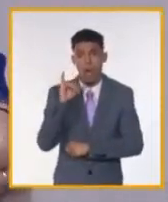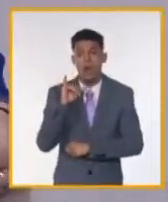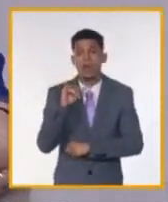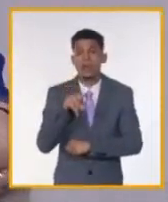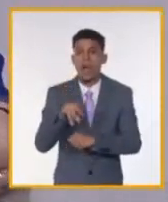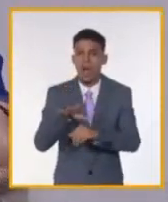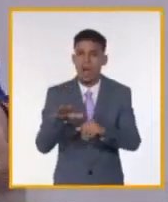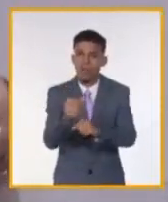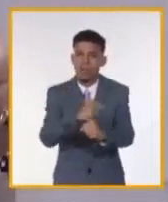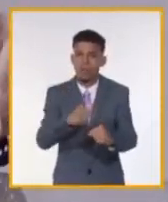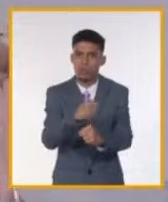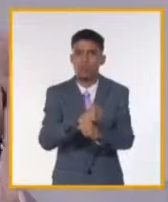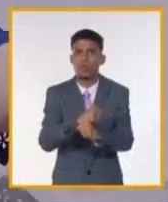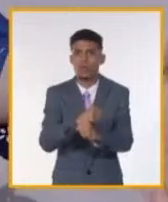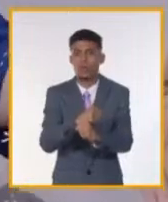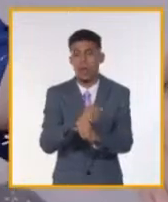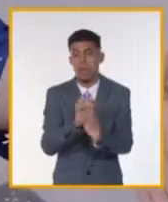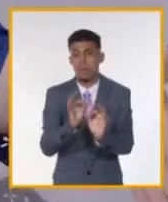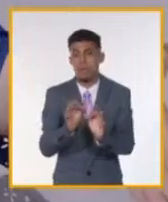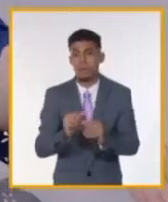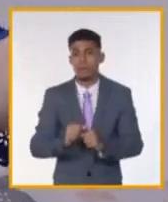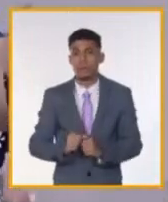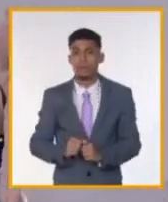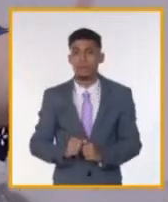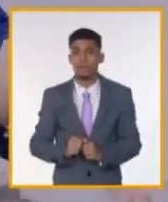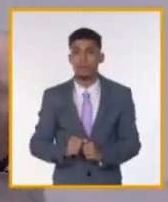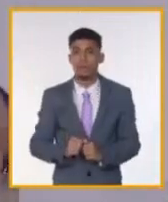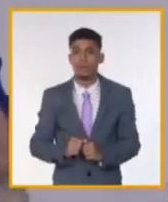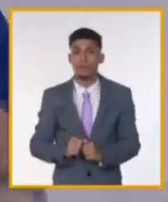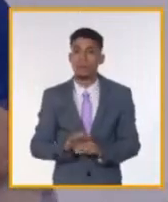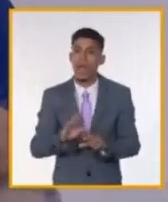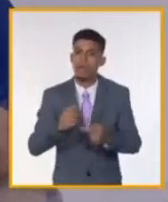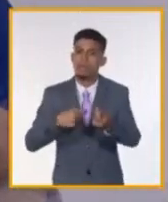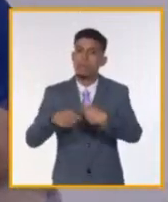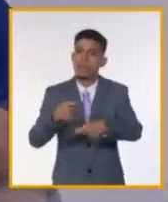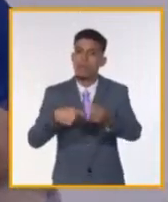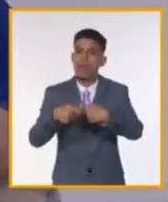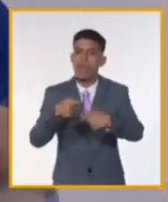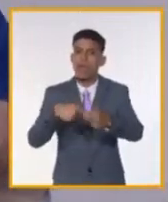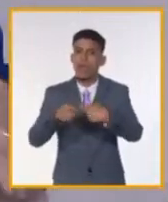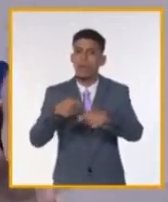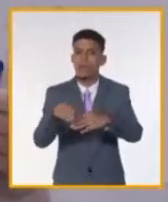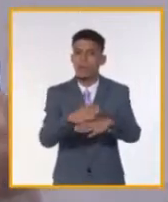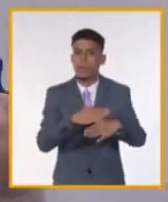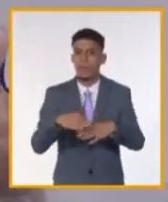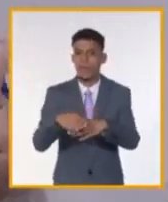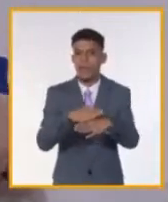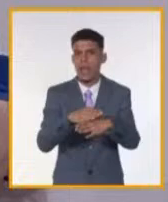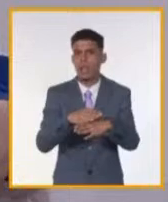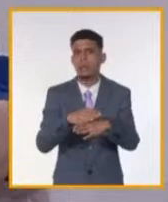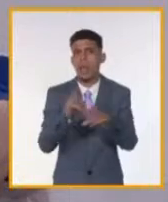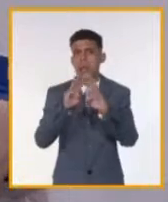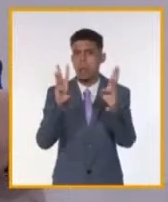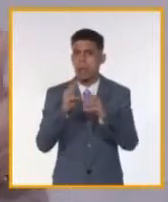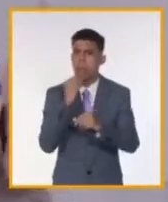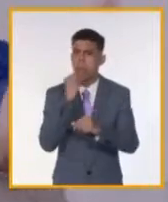que desarrolla nuestra entidad, pues se han ido vendiendo a través del comercio electrónico. Y han tenido muy buena aceptación. Por ejemplo, la